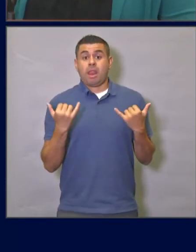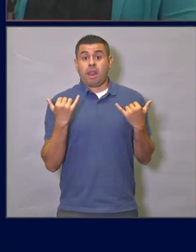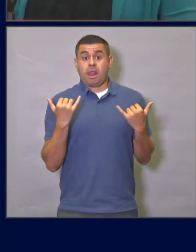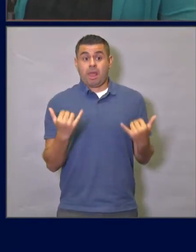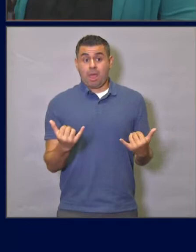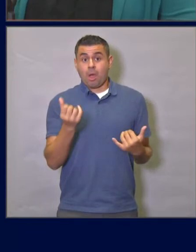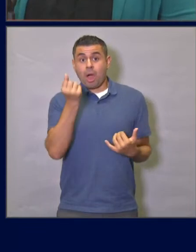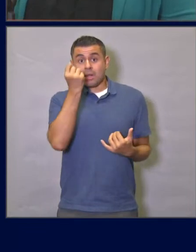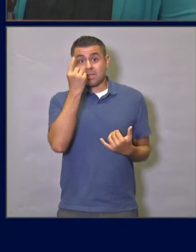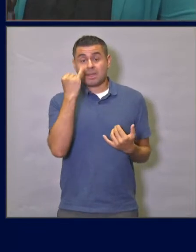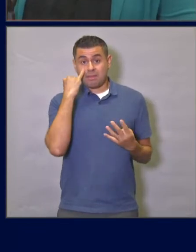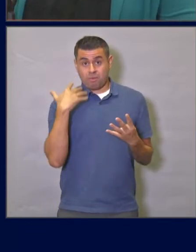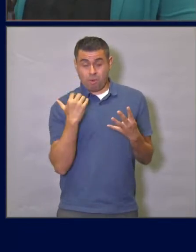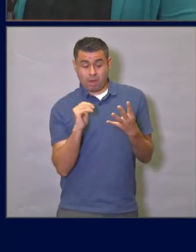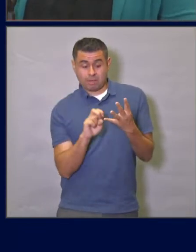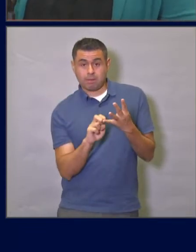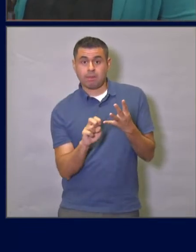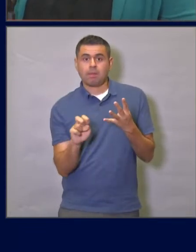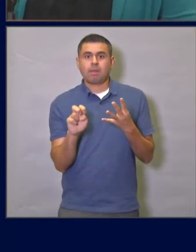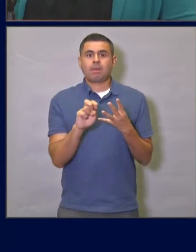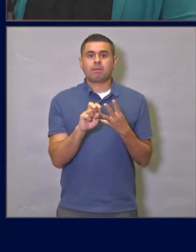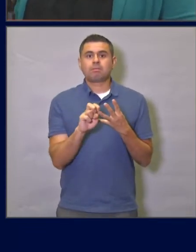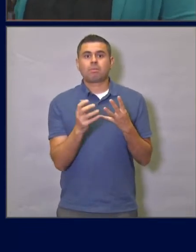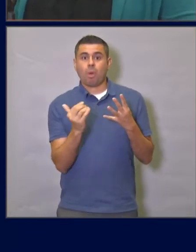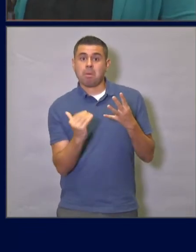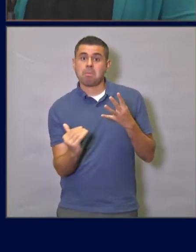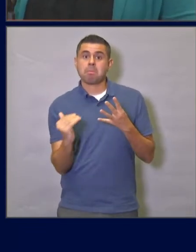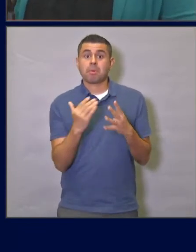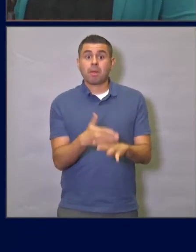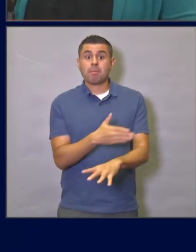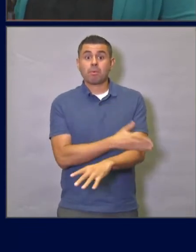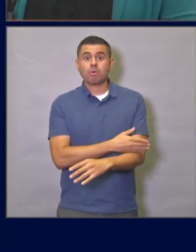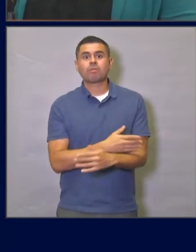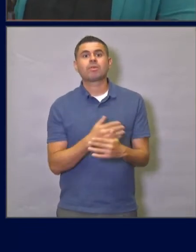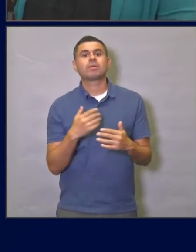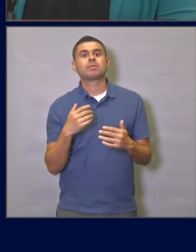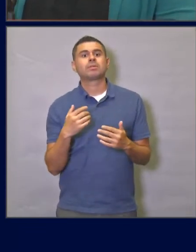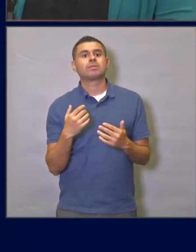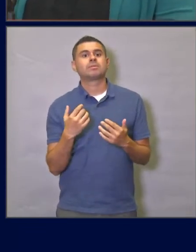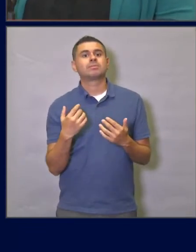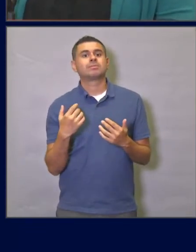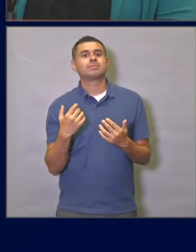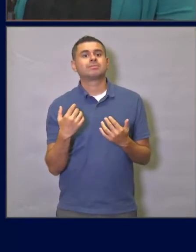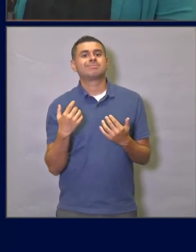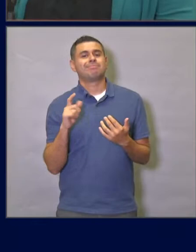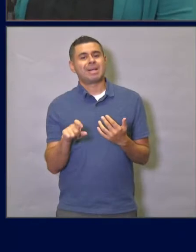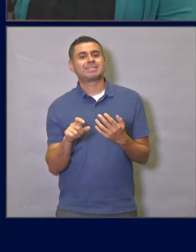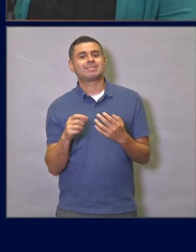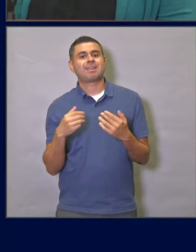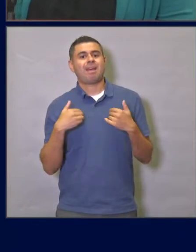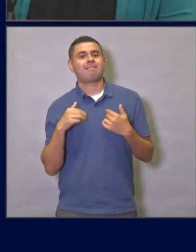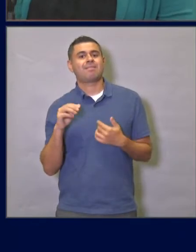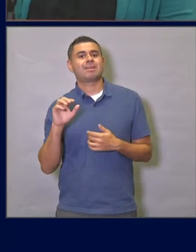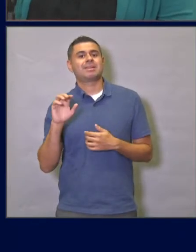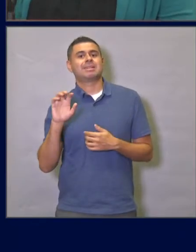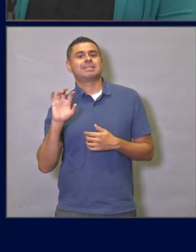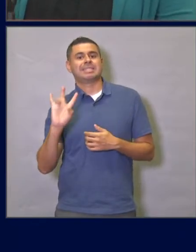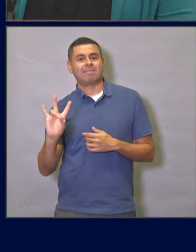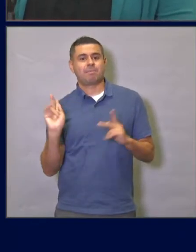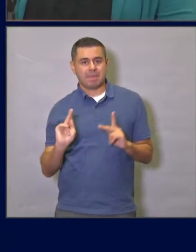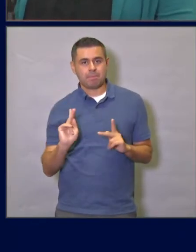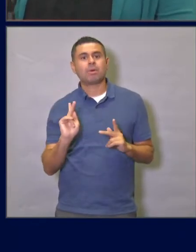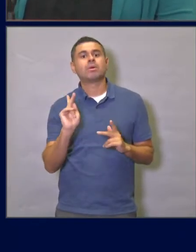al nivel 2, nuestra tasa de casos debe ser menos de 7 casos nuevos por día por cada 100,000